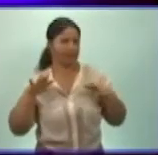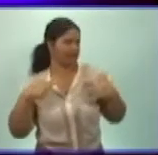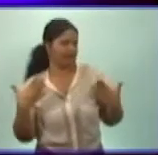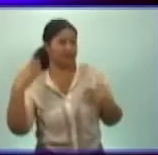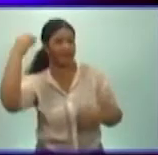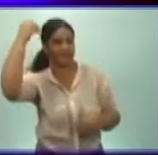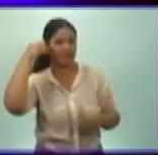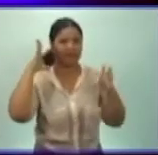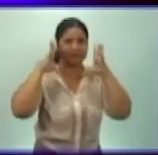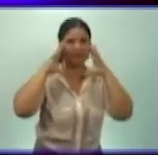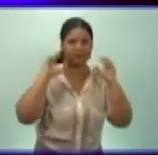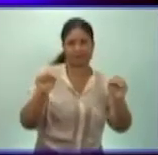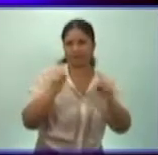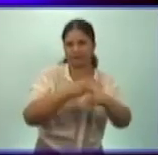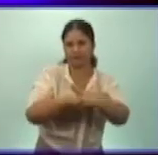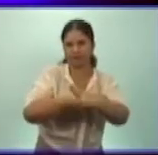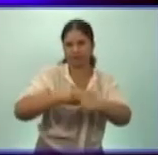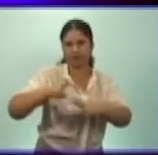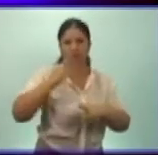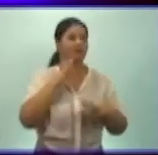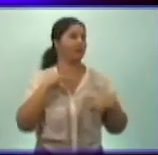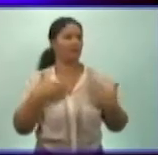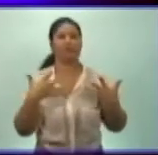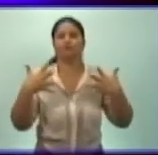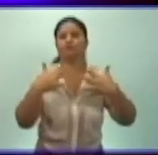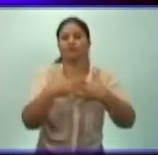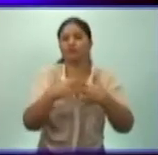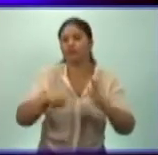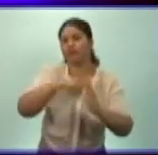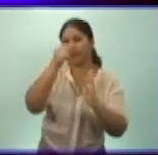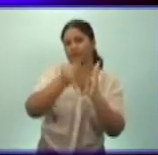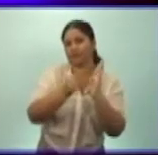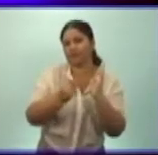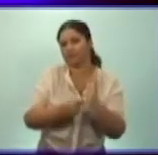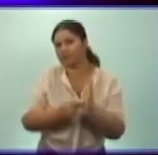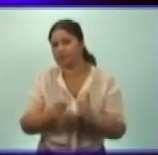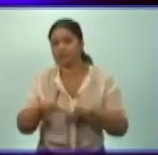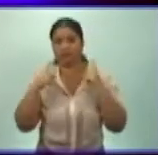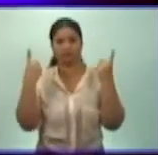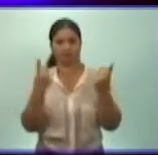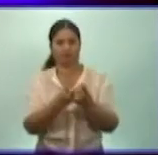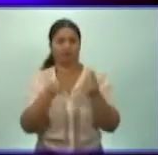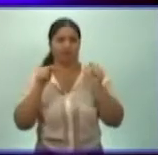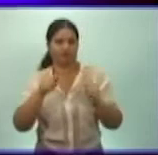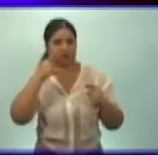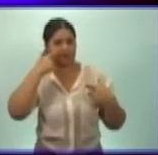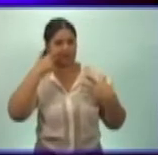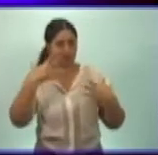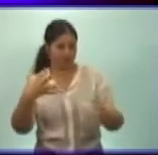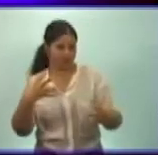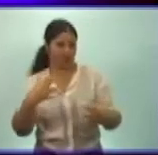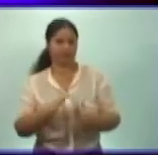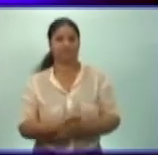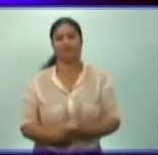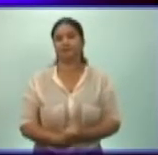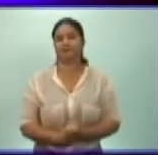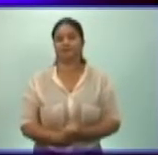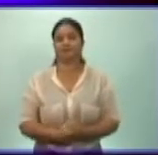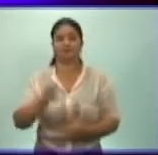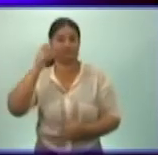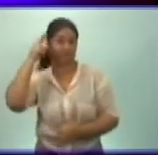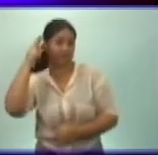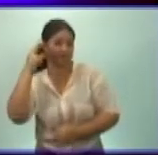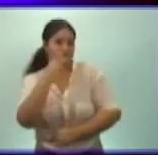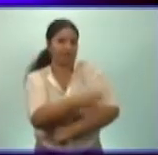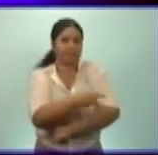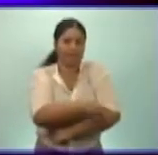histórico en que surge el movimiento, la obra y en que vivió el autor. Estamos hablando de Luis XIV, Francia en la etapa